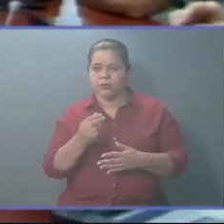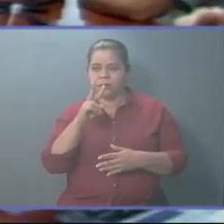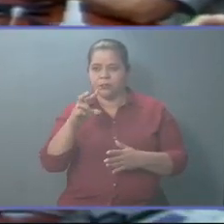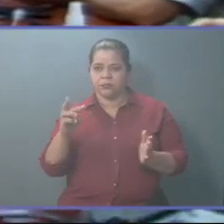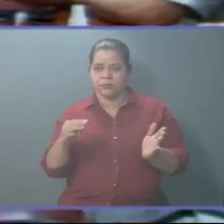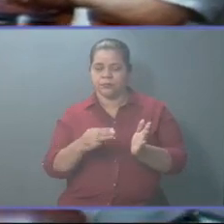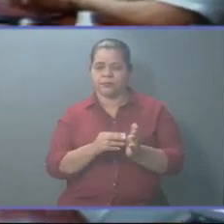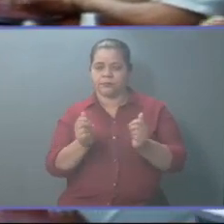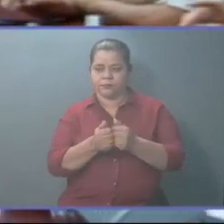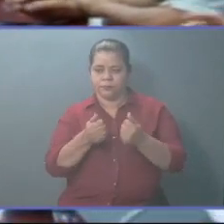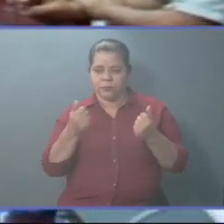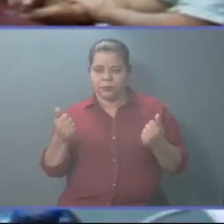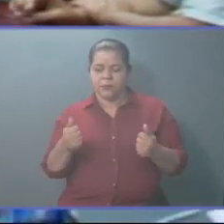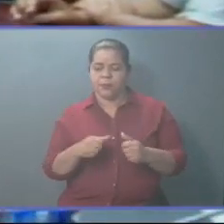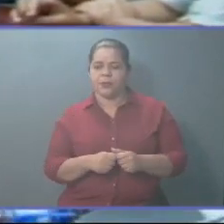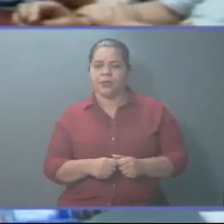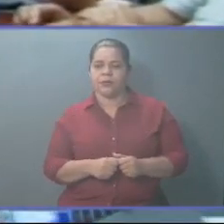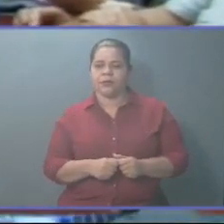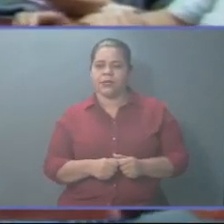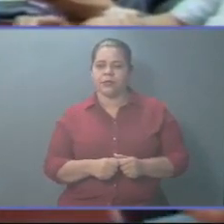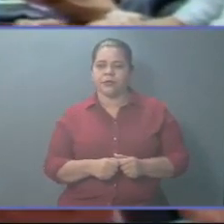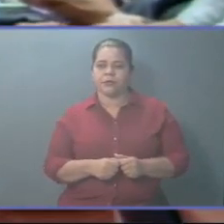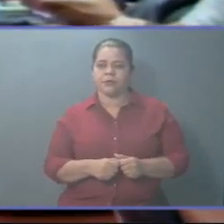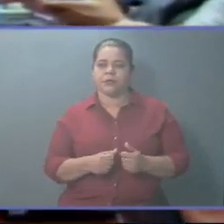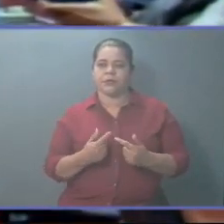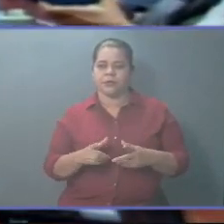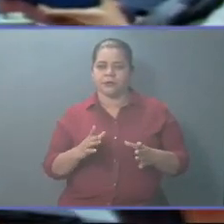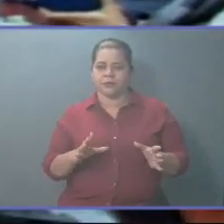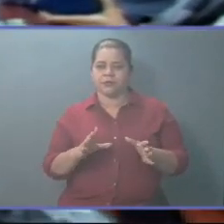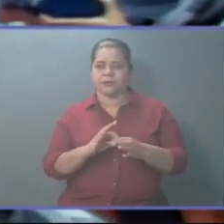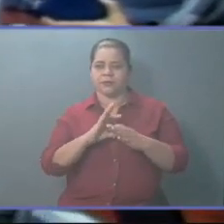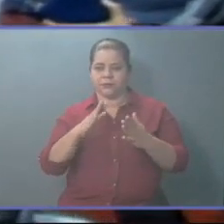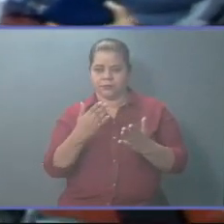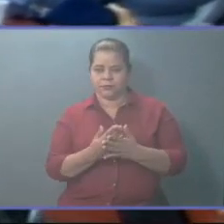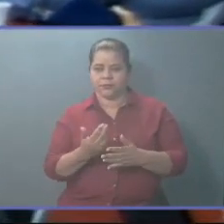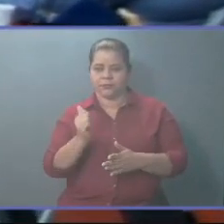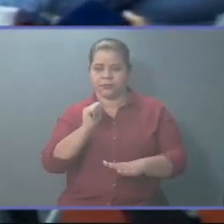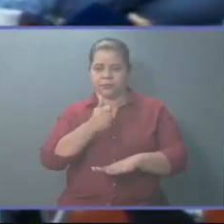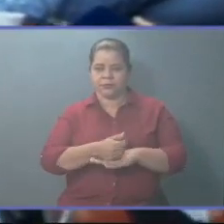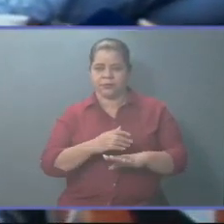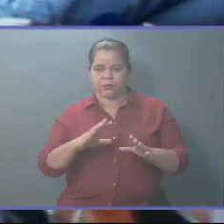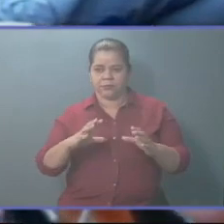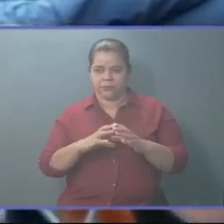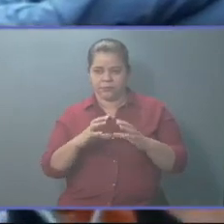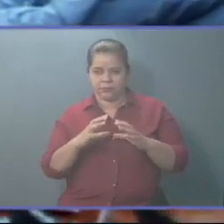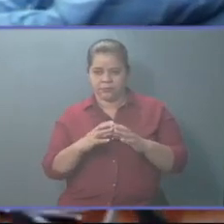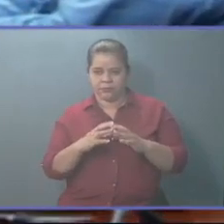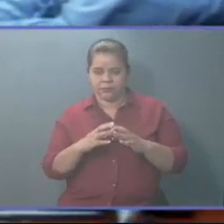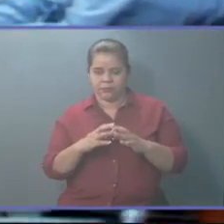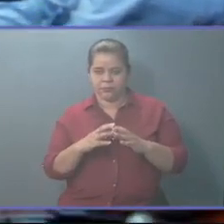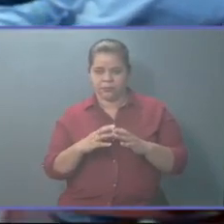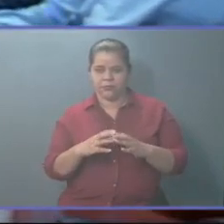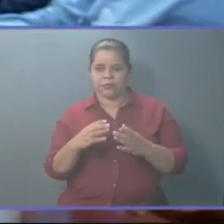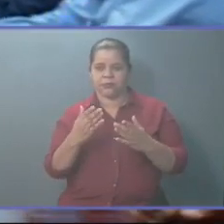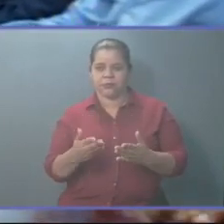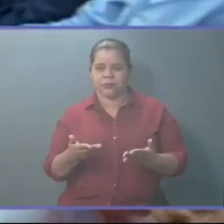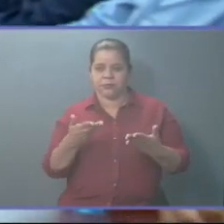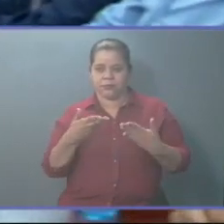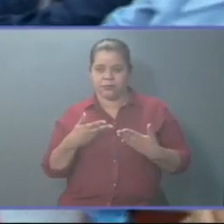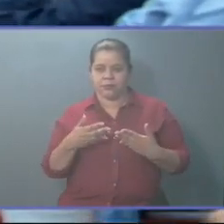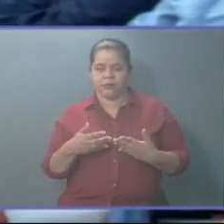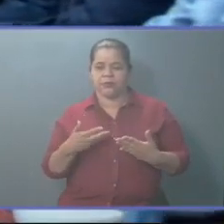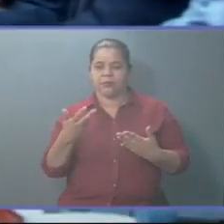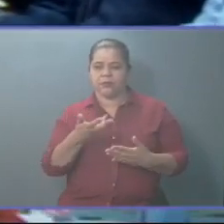dólares. Se creó el comité que iba a ayudarle al